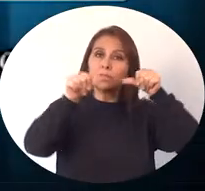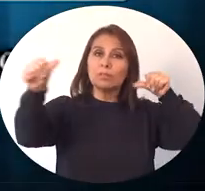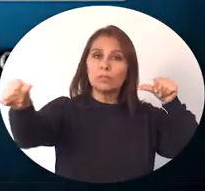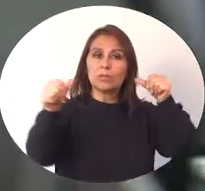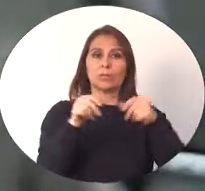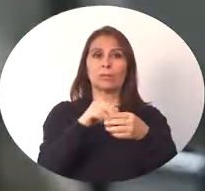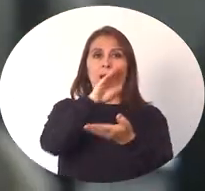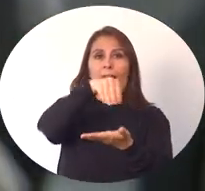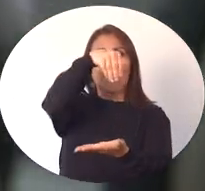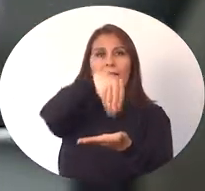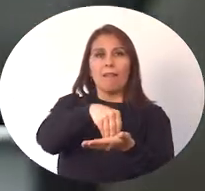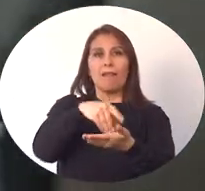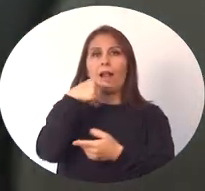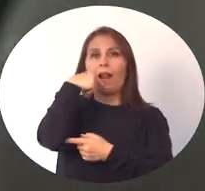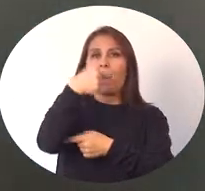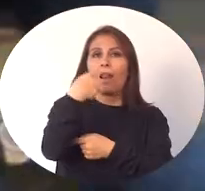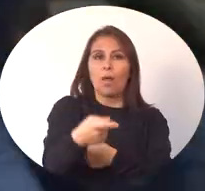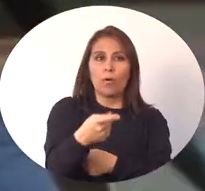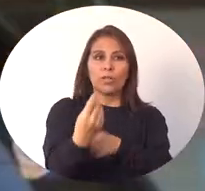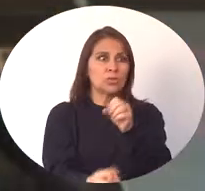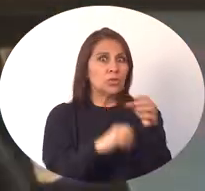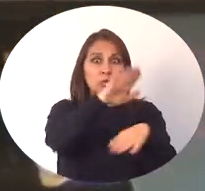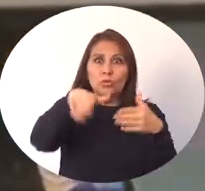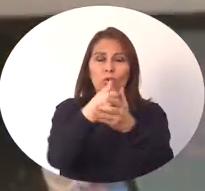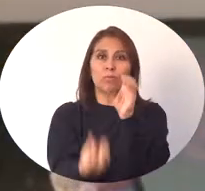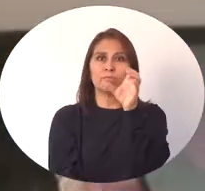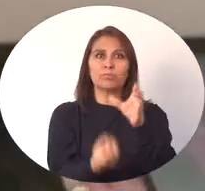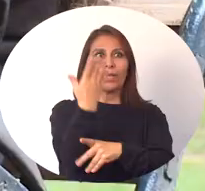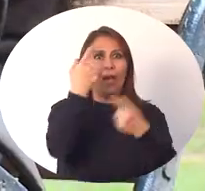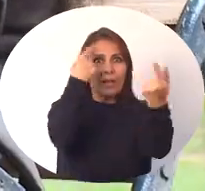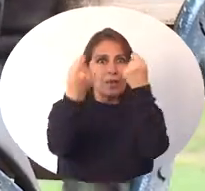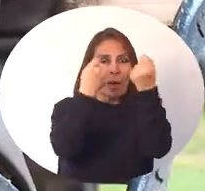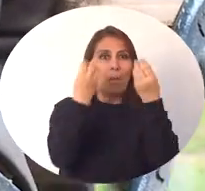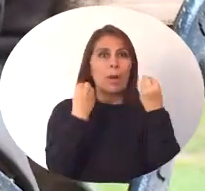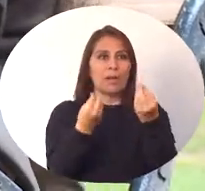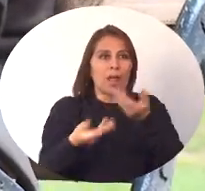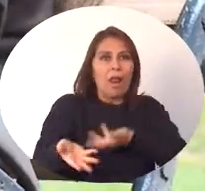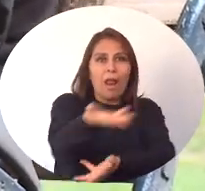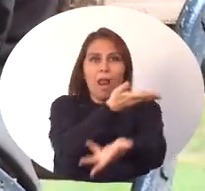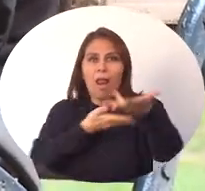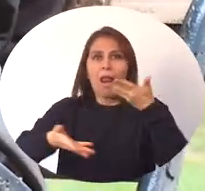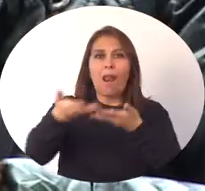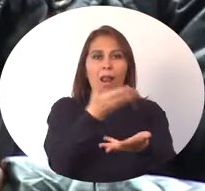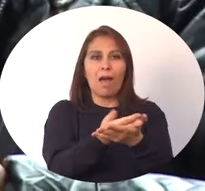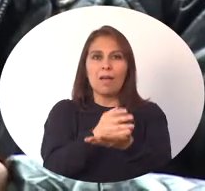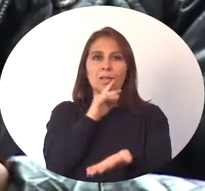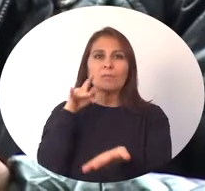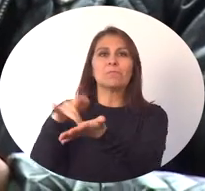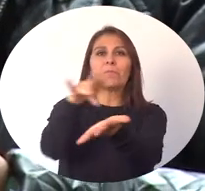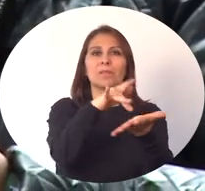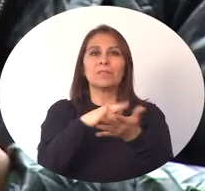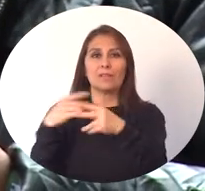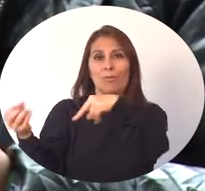cursos de extensión y el Centro de Lenguas, fortalecen estrategias que promueven el diálogo entre actores sociales y